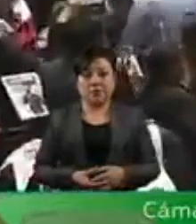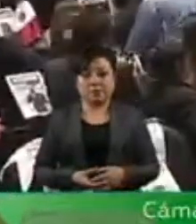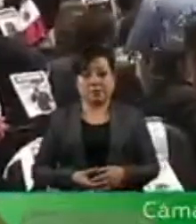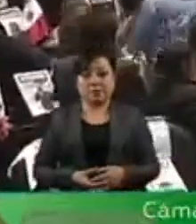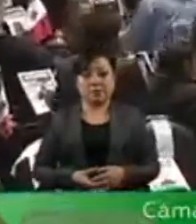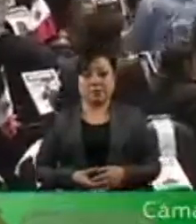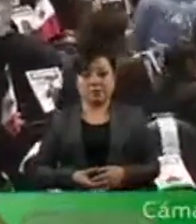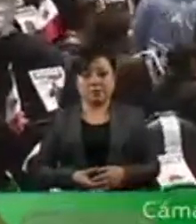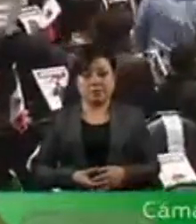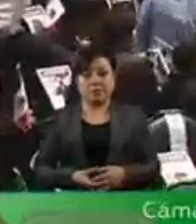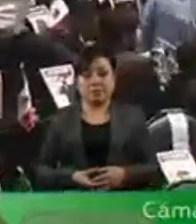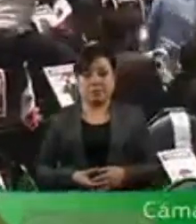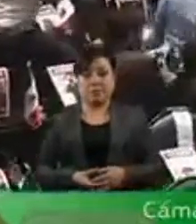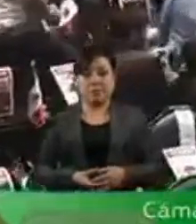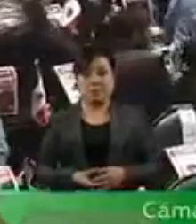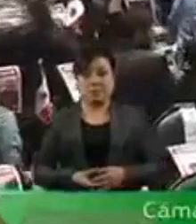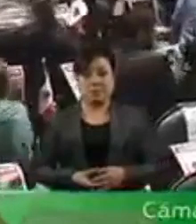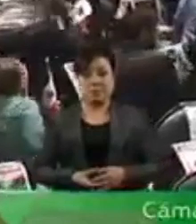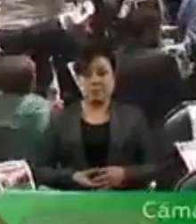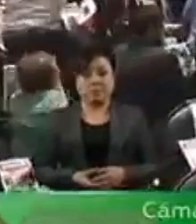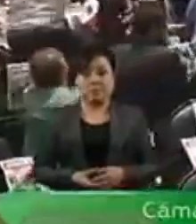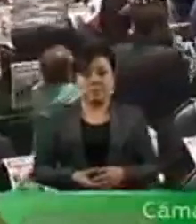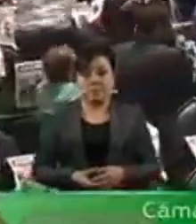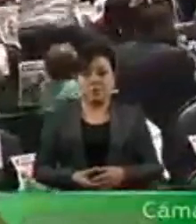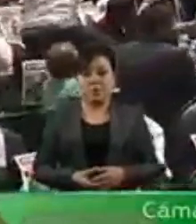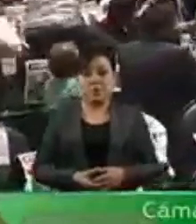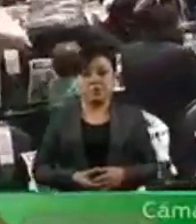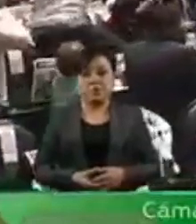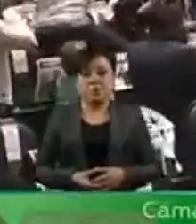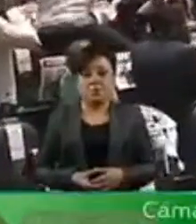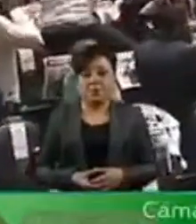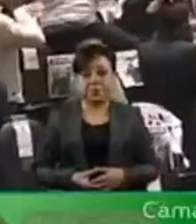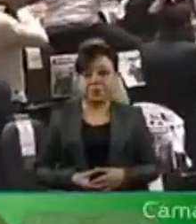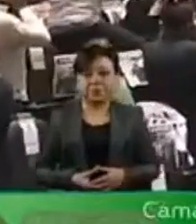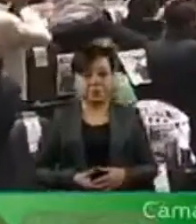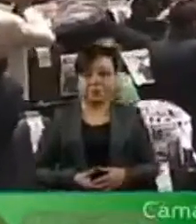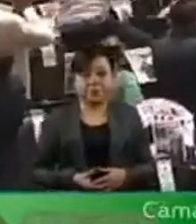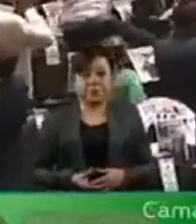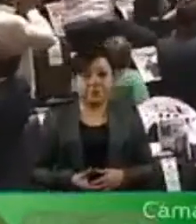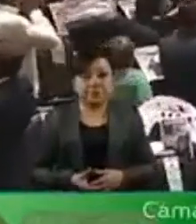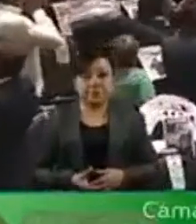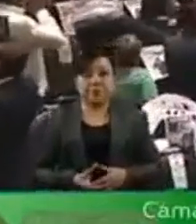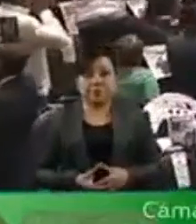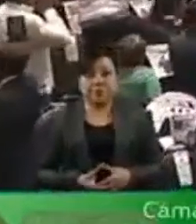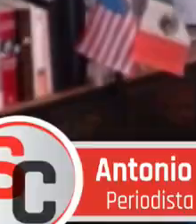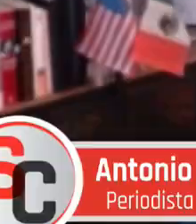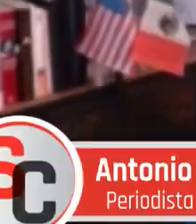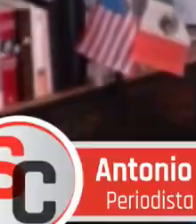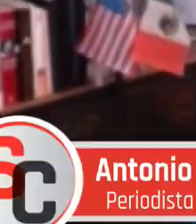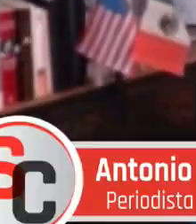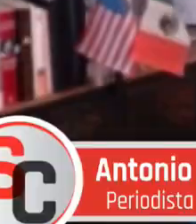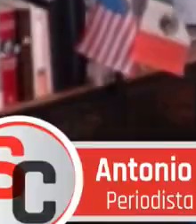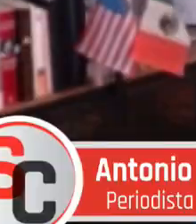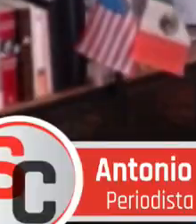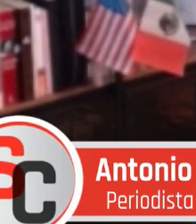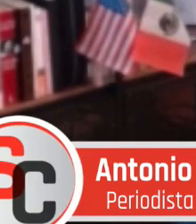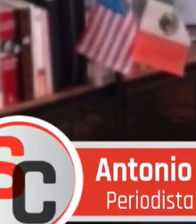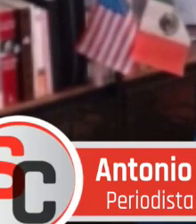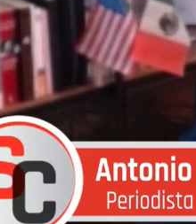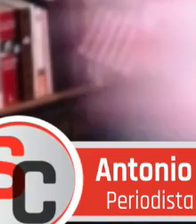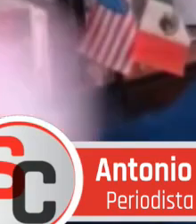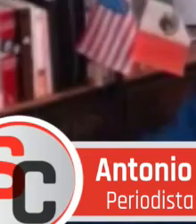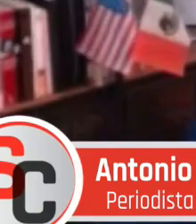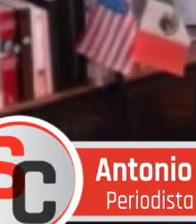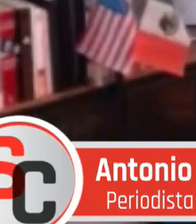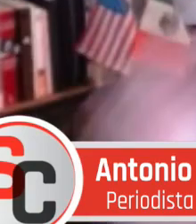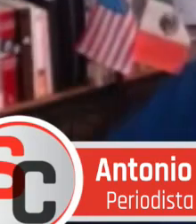Además, aseguró que los diputados del PRI-MC, así le llamamos aquí en Sin Censura, del PRI, del PAN, del PRD y de Movimiento Ciudadano, le vamos a